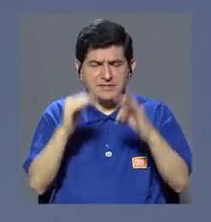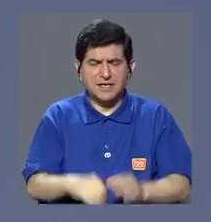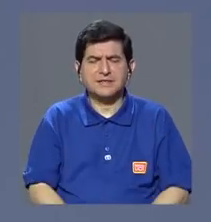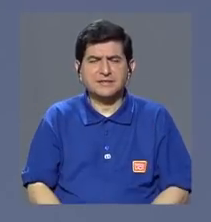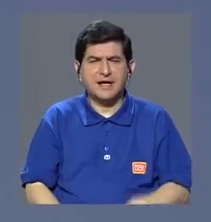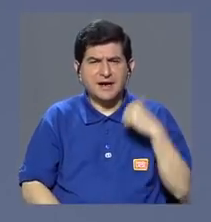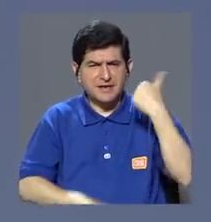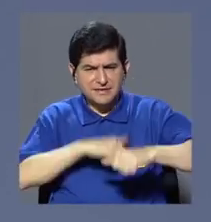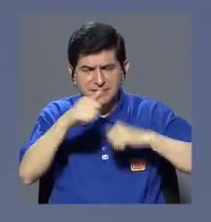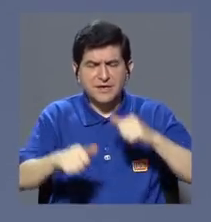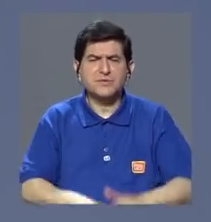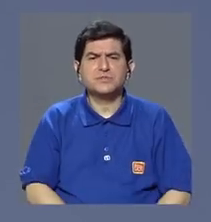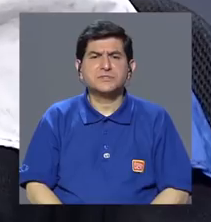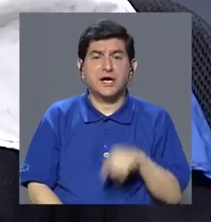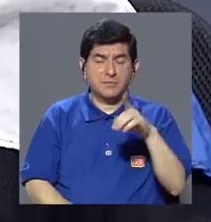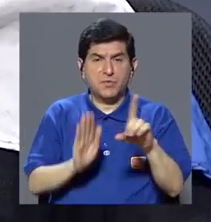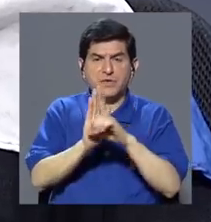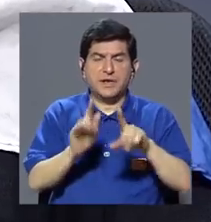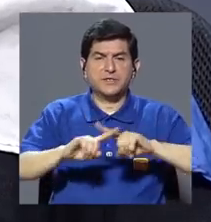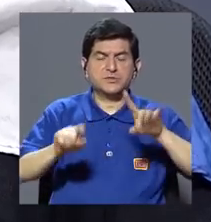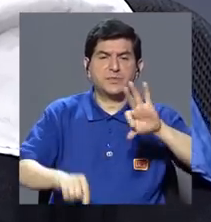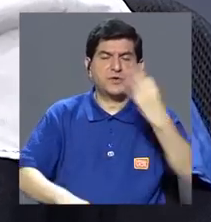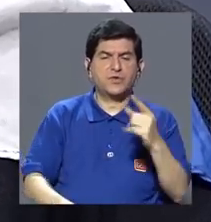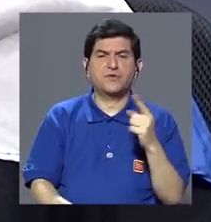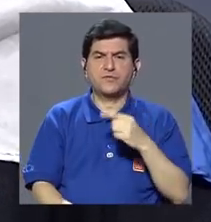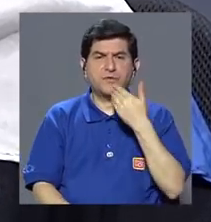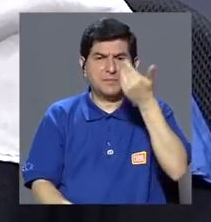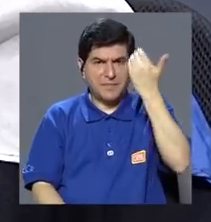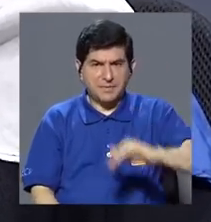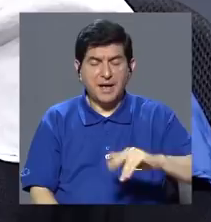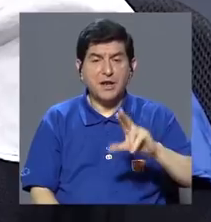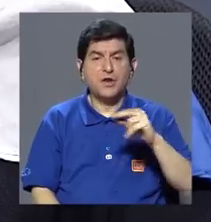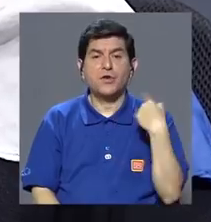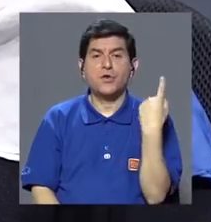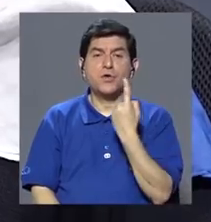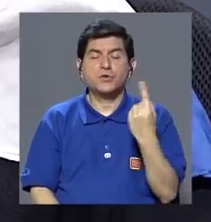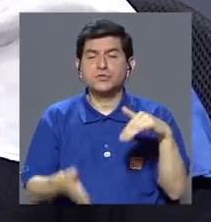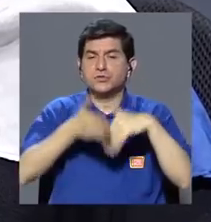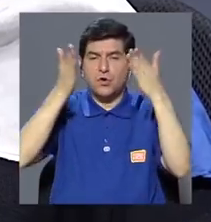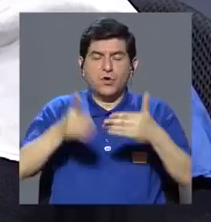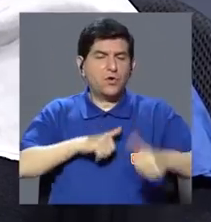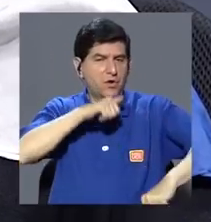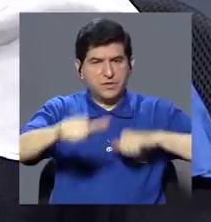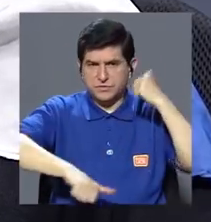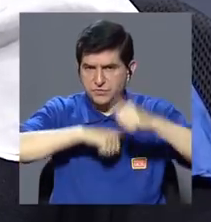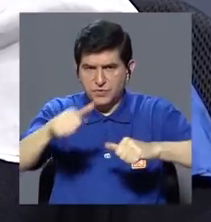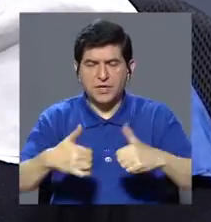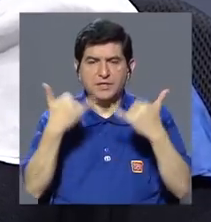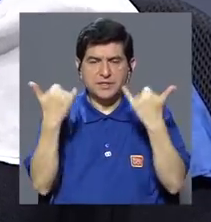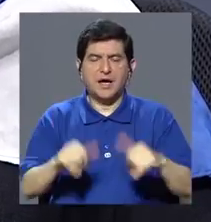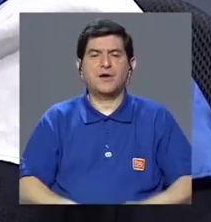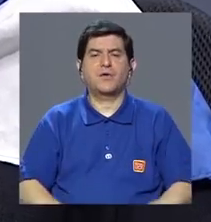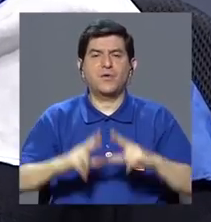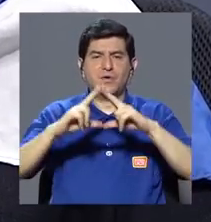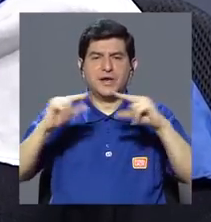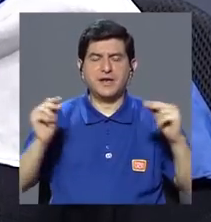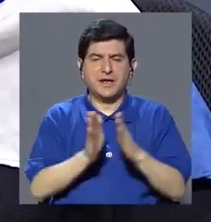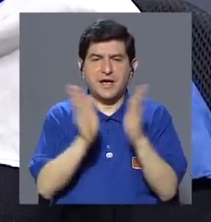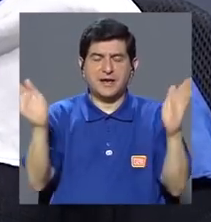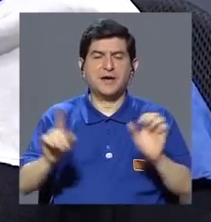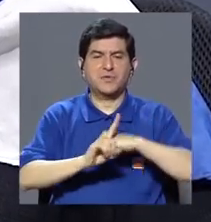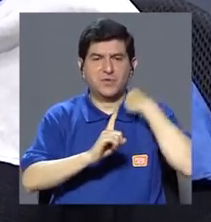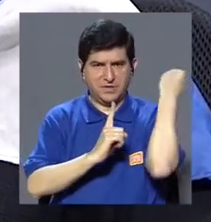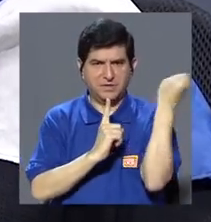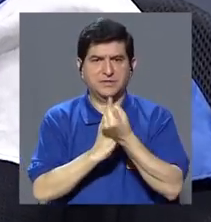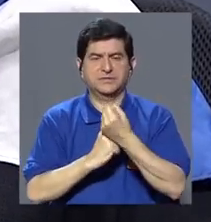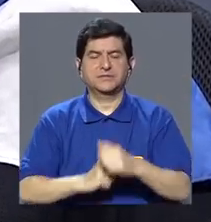a las malas esta lucha ya no solo es de los estudiantes esta lucha ya es de nicaragua en general de la sociedad civil